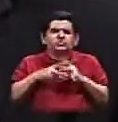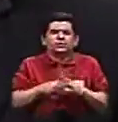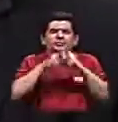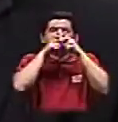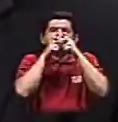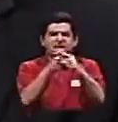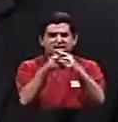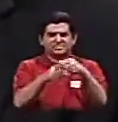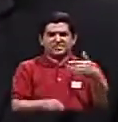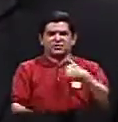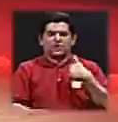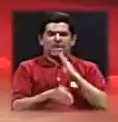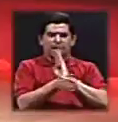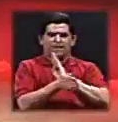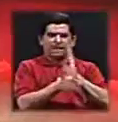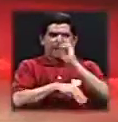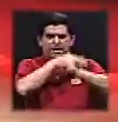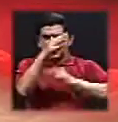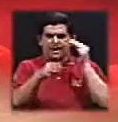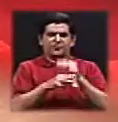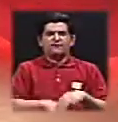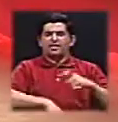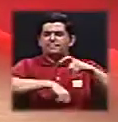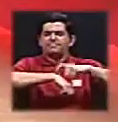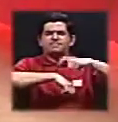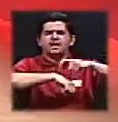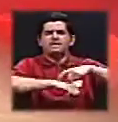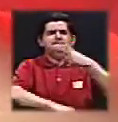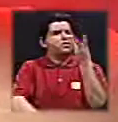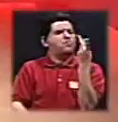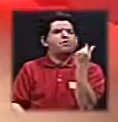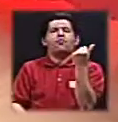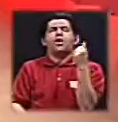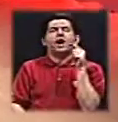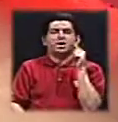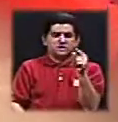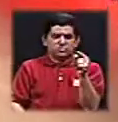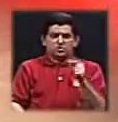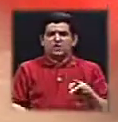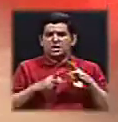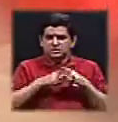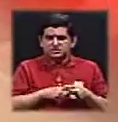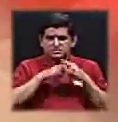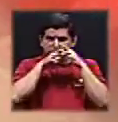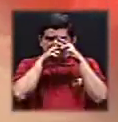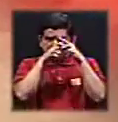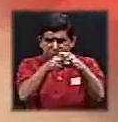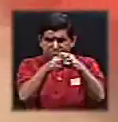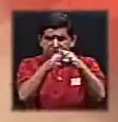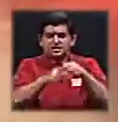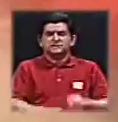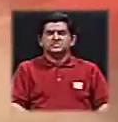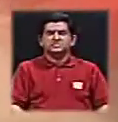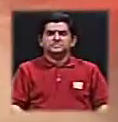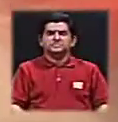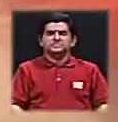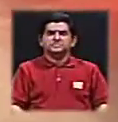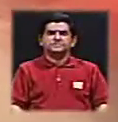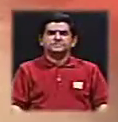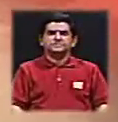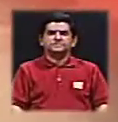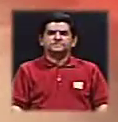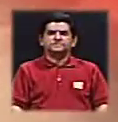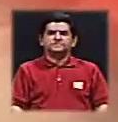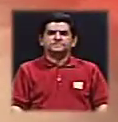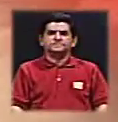préstamo con el Banco Mundial, ¿a qué plazo es que se va a dar